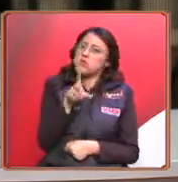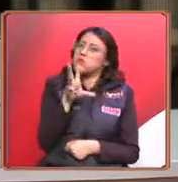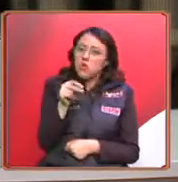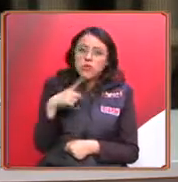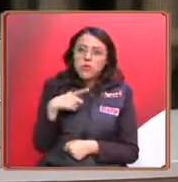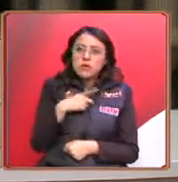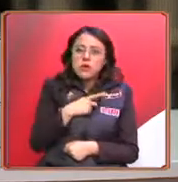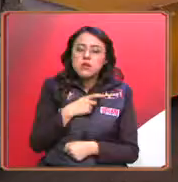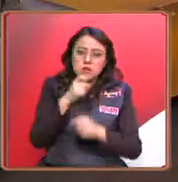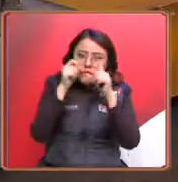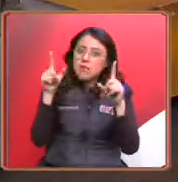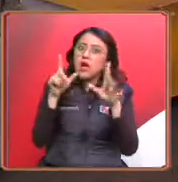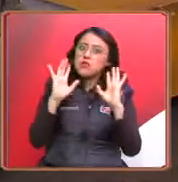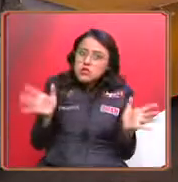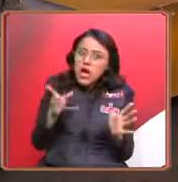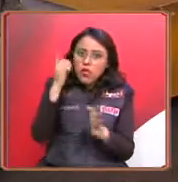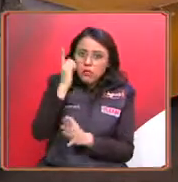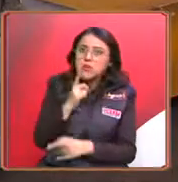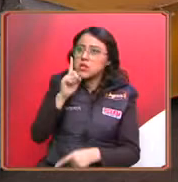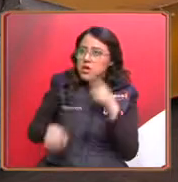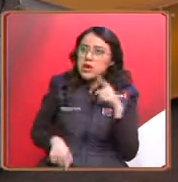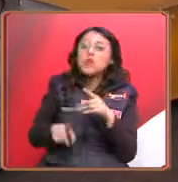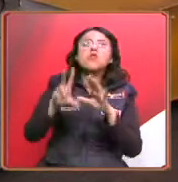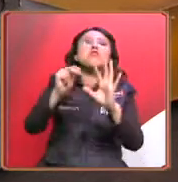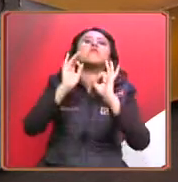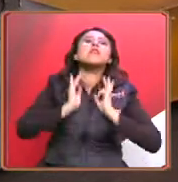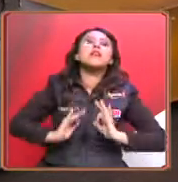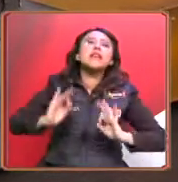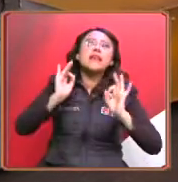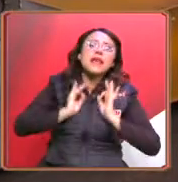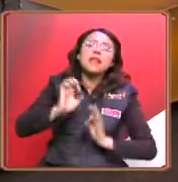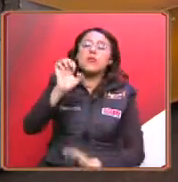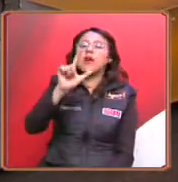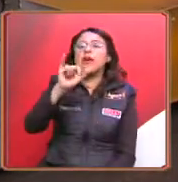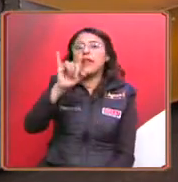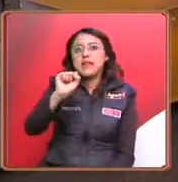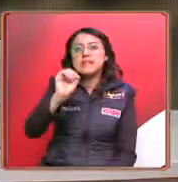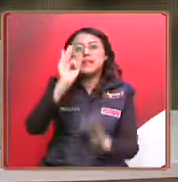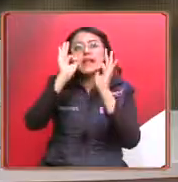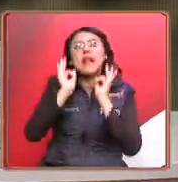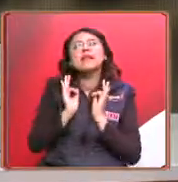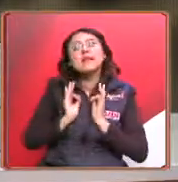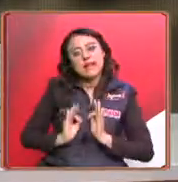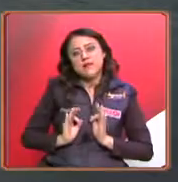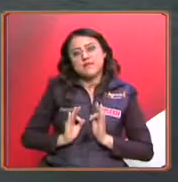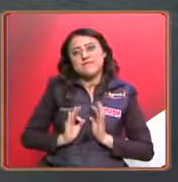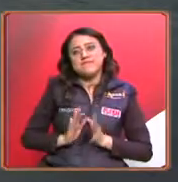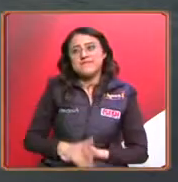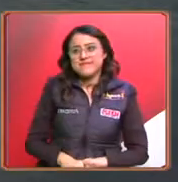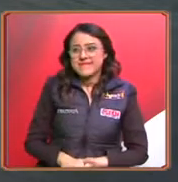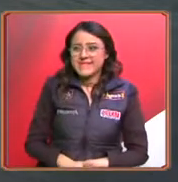reacciona. ¿Reaccionas? Señor, sí, sí. No, tú tranquilo, Elías. Tú tranquilo, Elías.